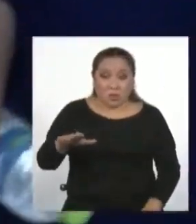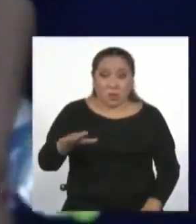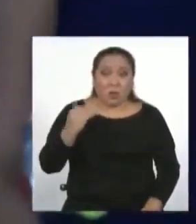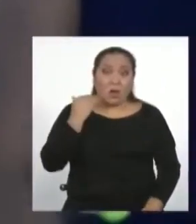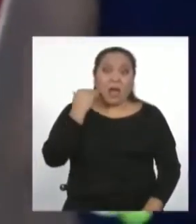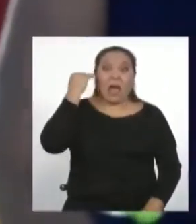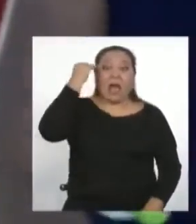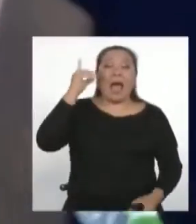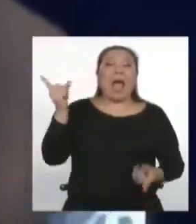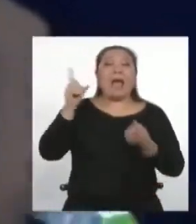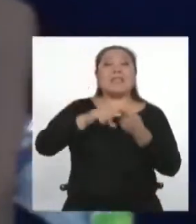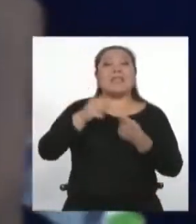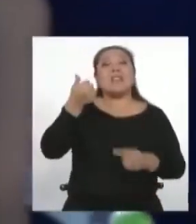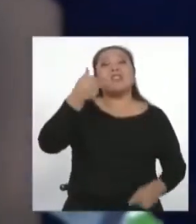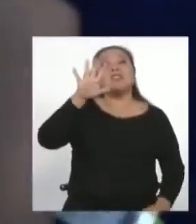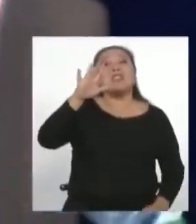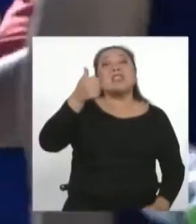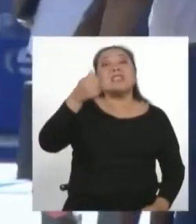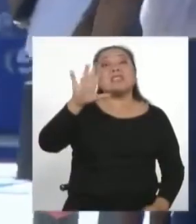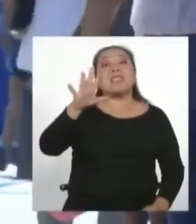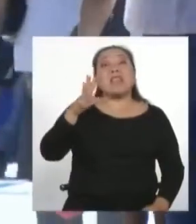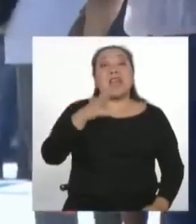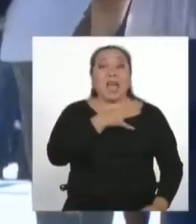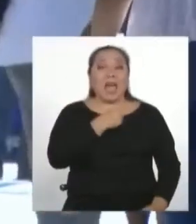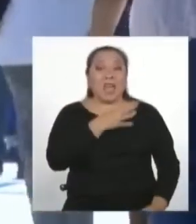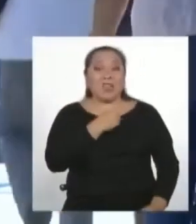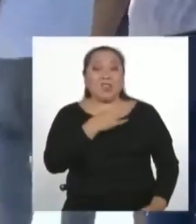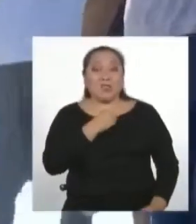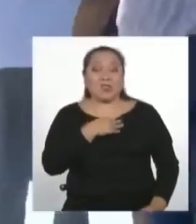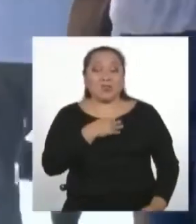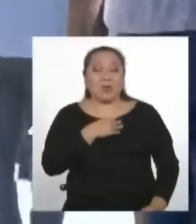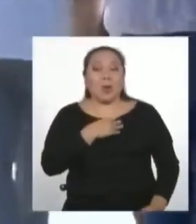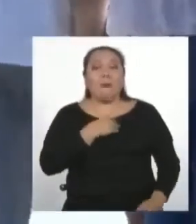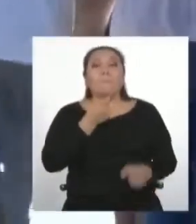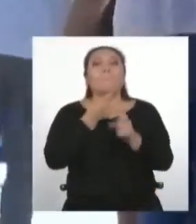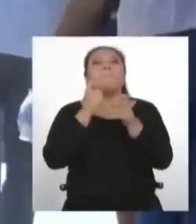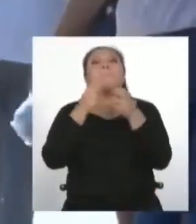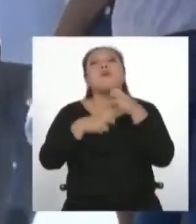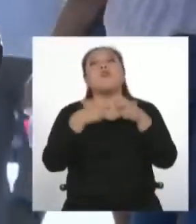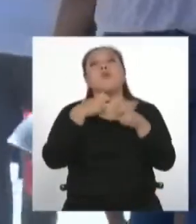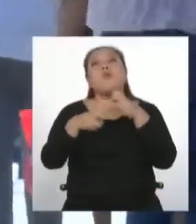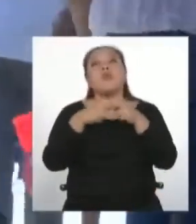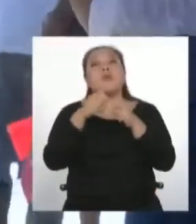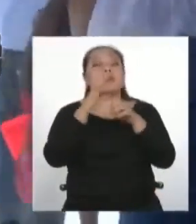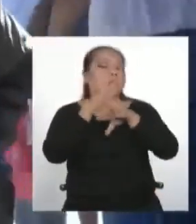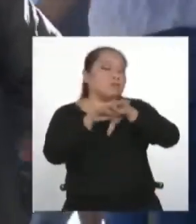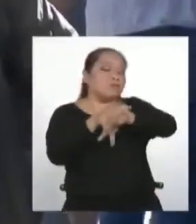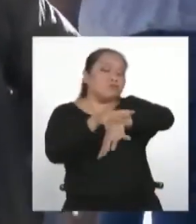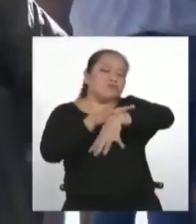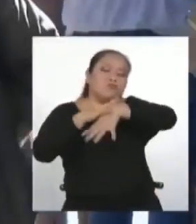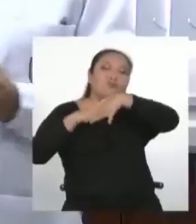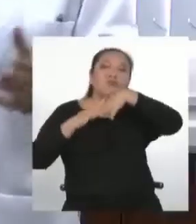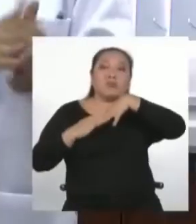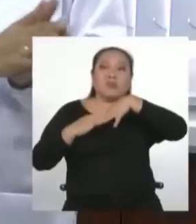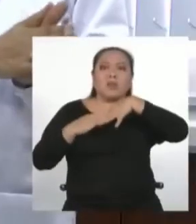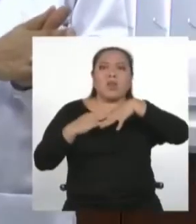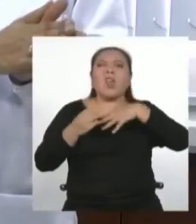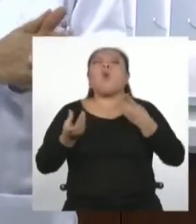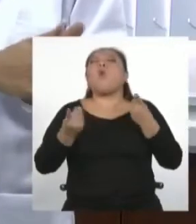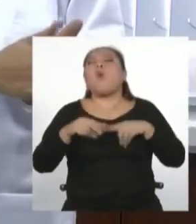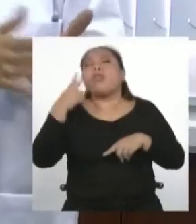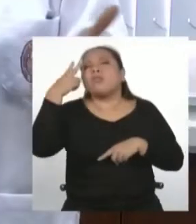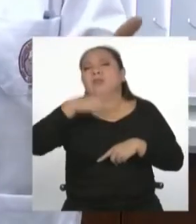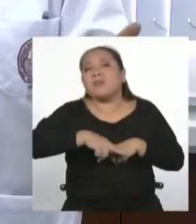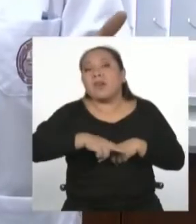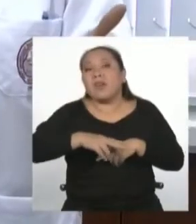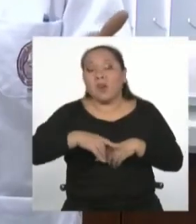Y el cáncer a la piel es un daño acumulativo, se presenta después de los 45, después de los 50. Entonces,